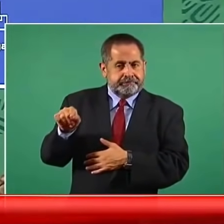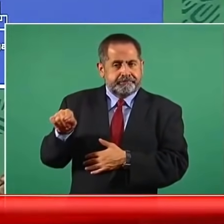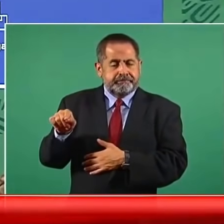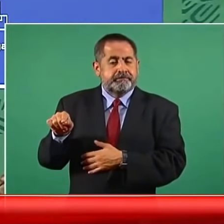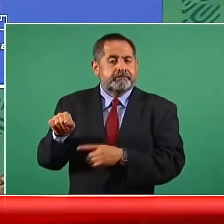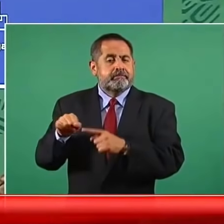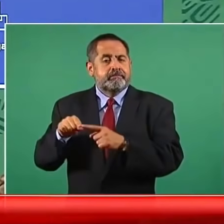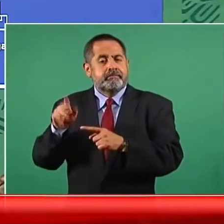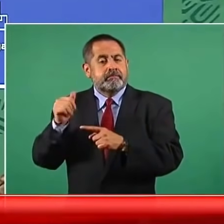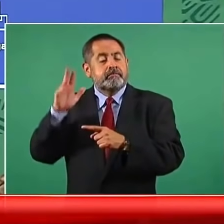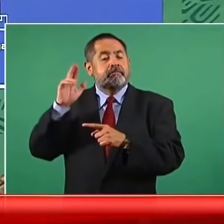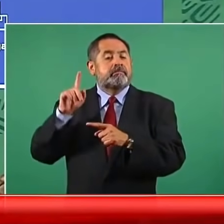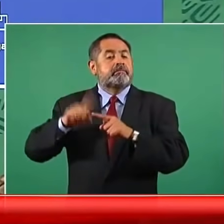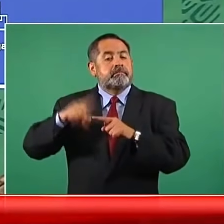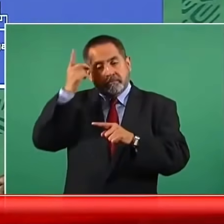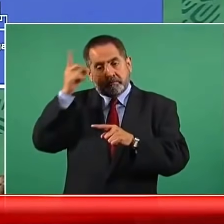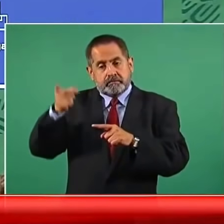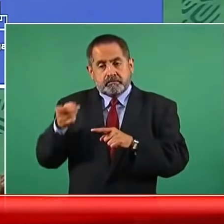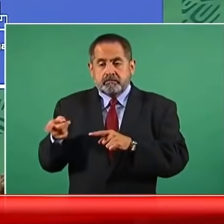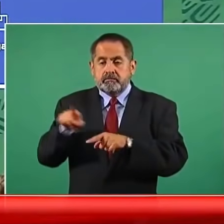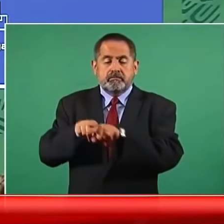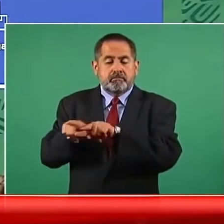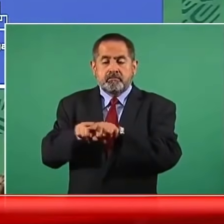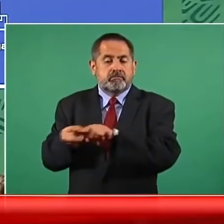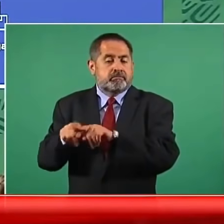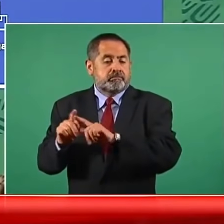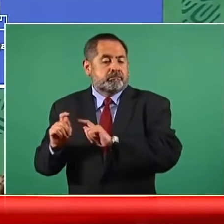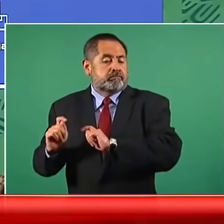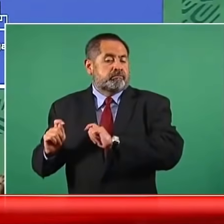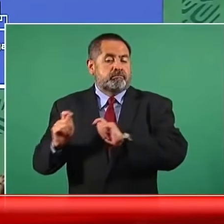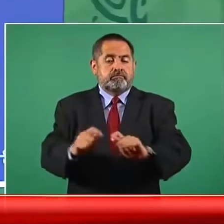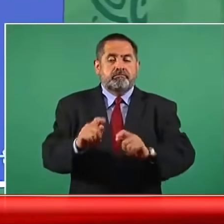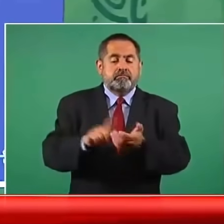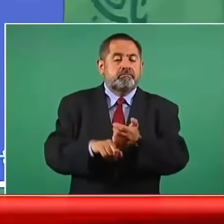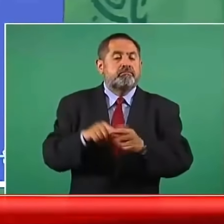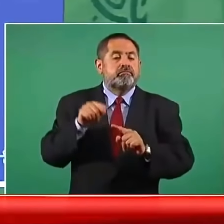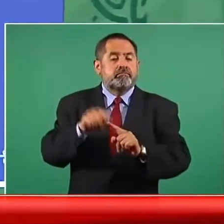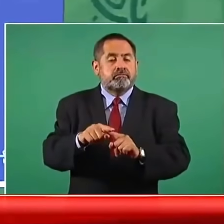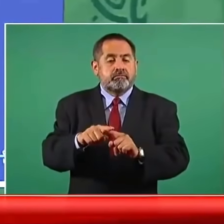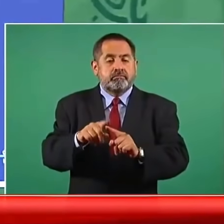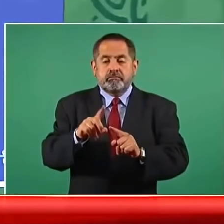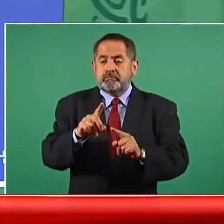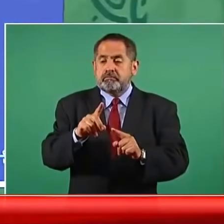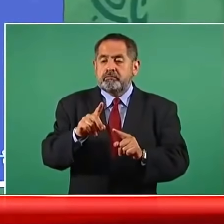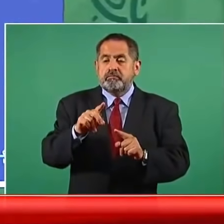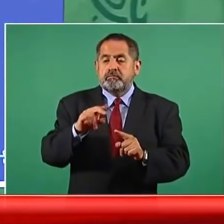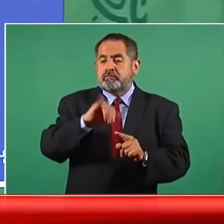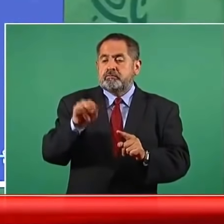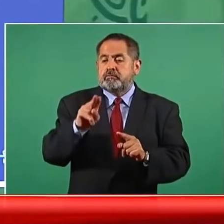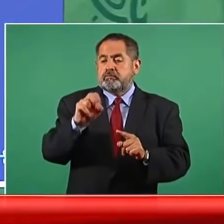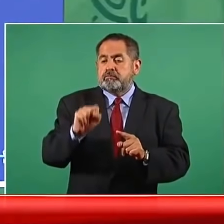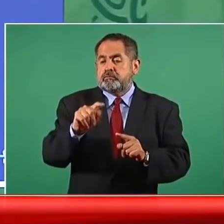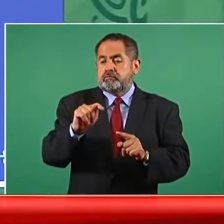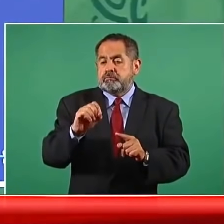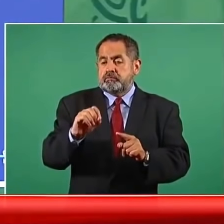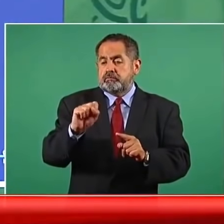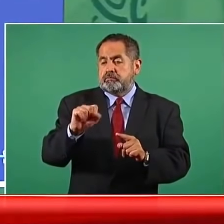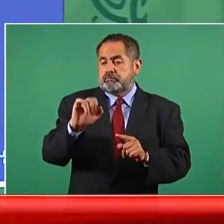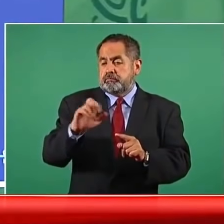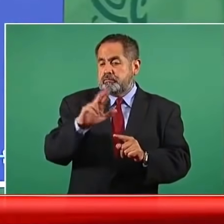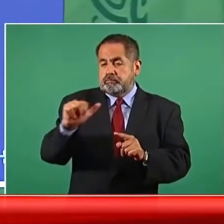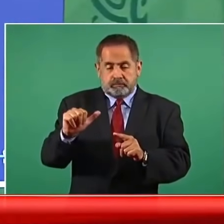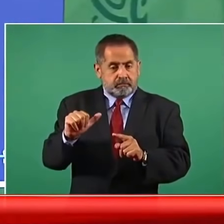era de un hermano, se la entregaron a un hermano de don Justo Sierra.